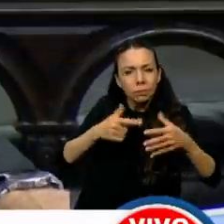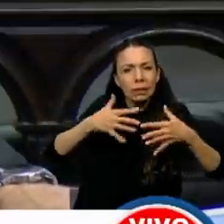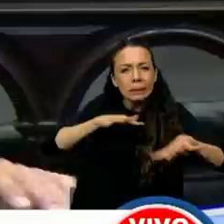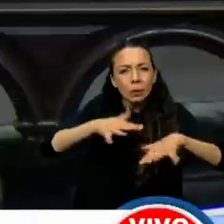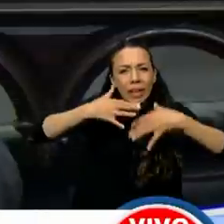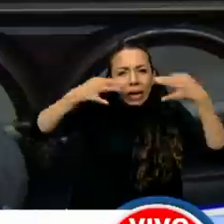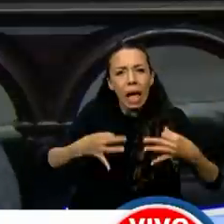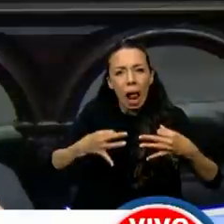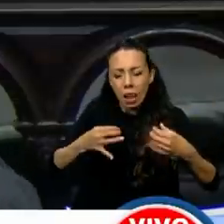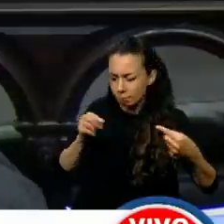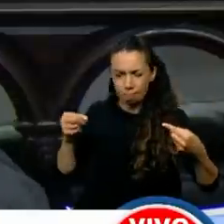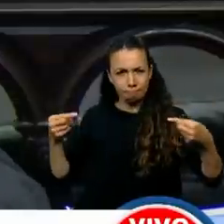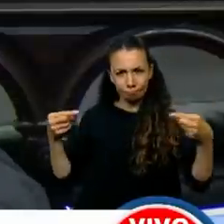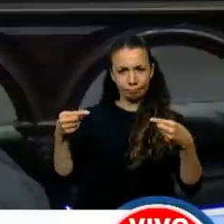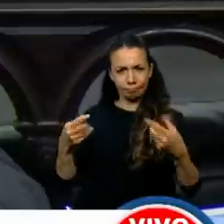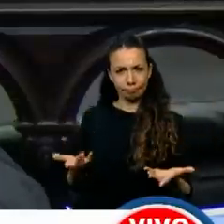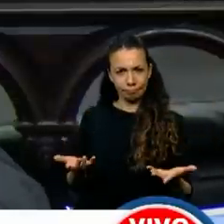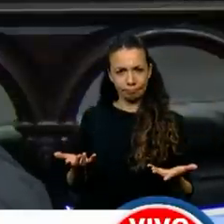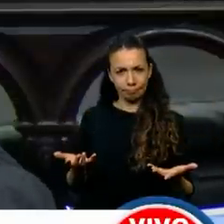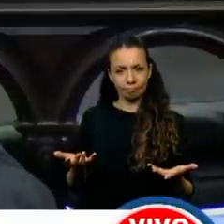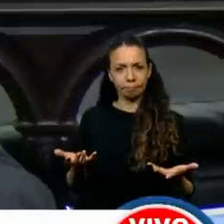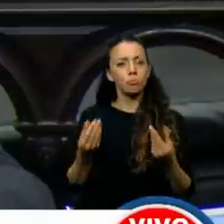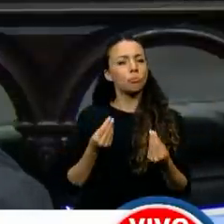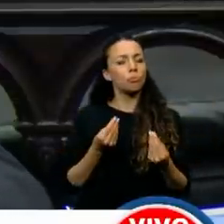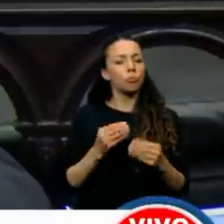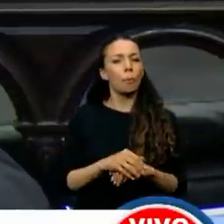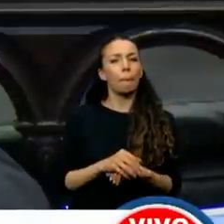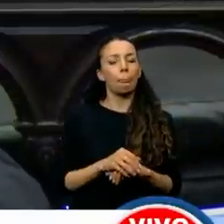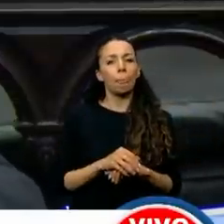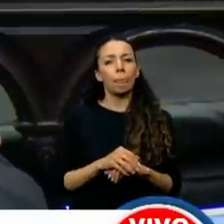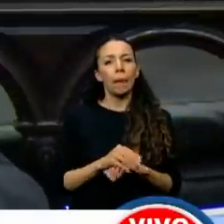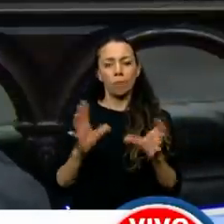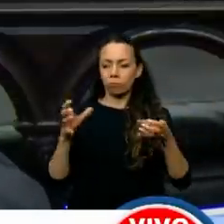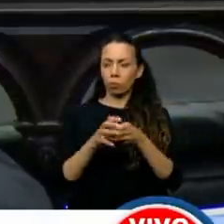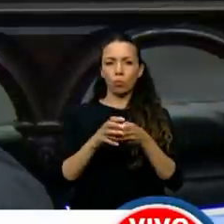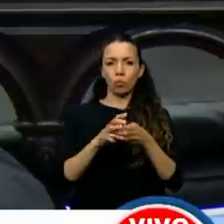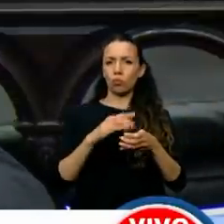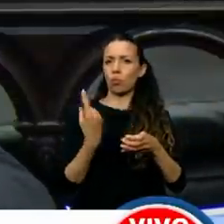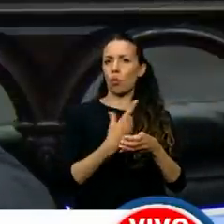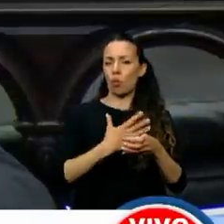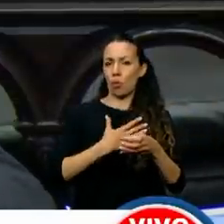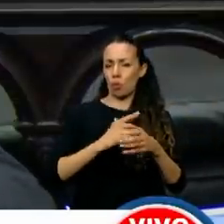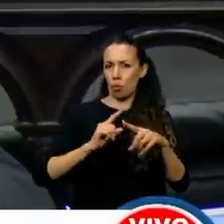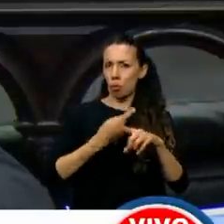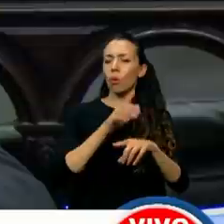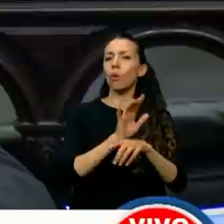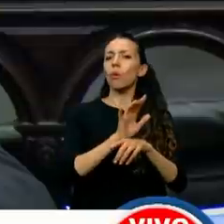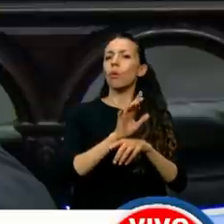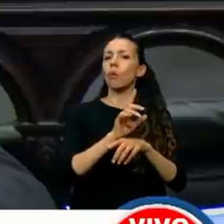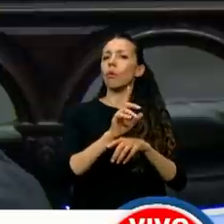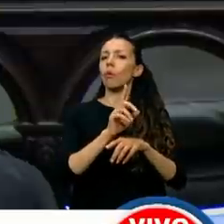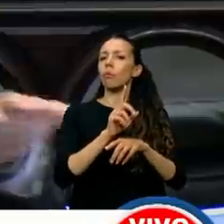se ha planteado desde nuestro bloque fundamentalmente desde otro bloque de la oposición